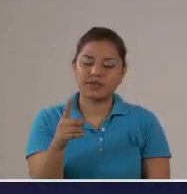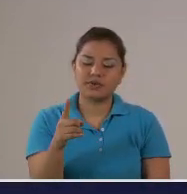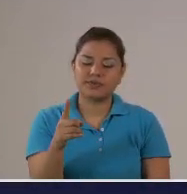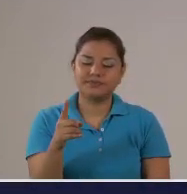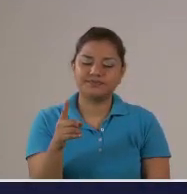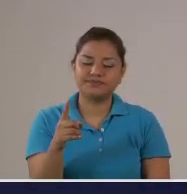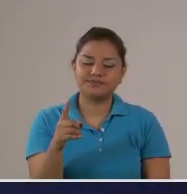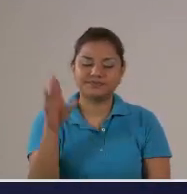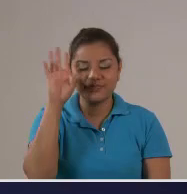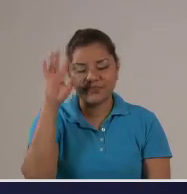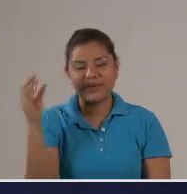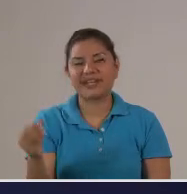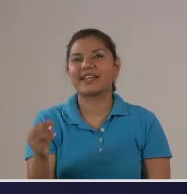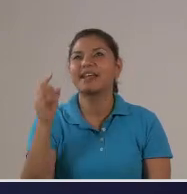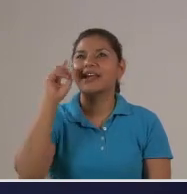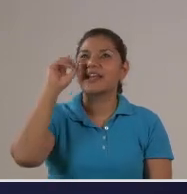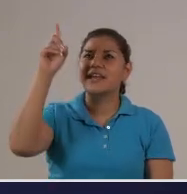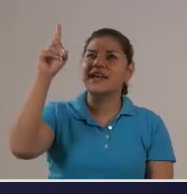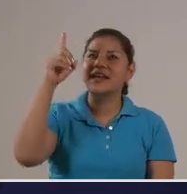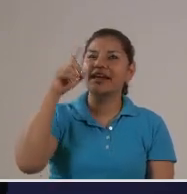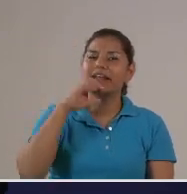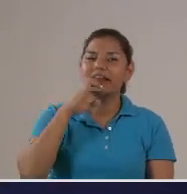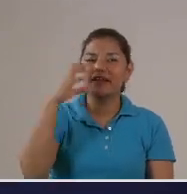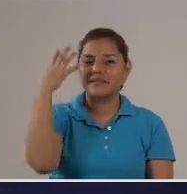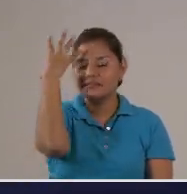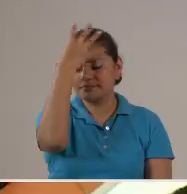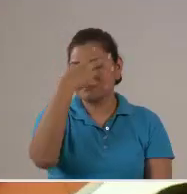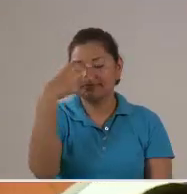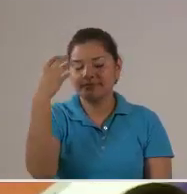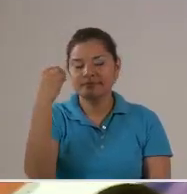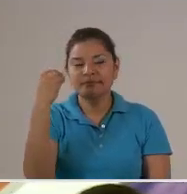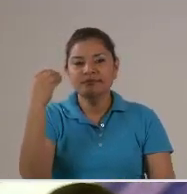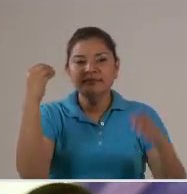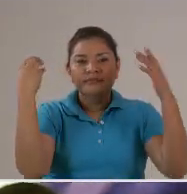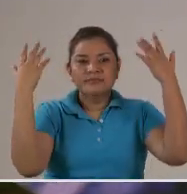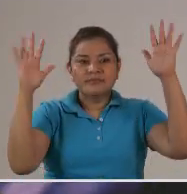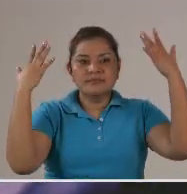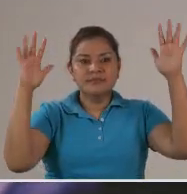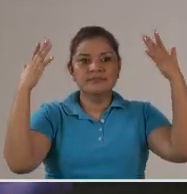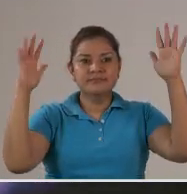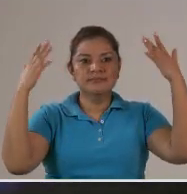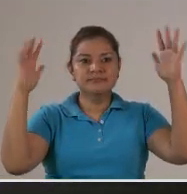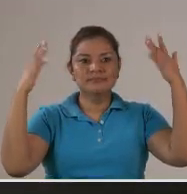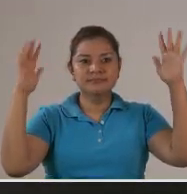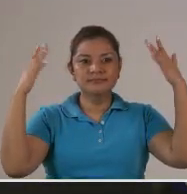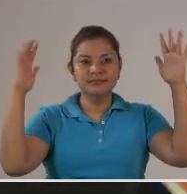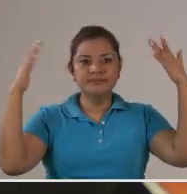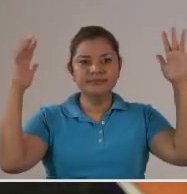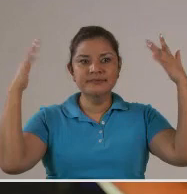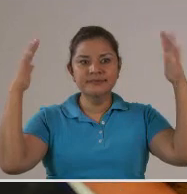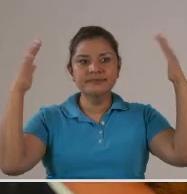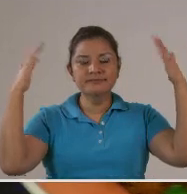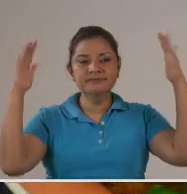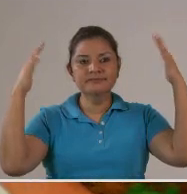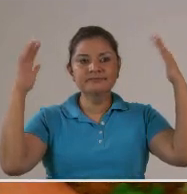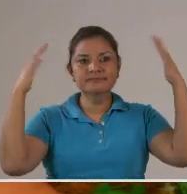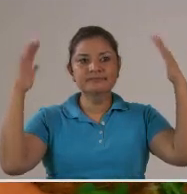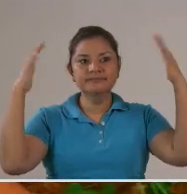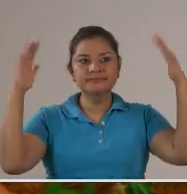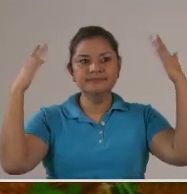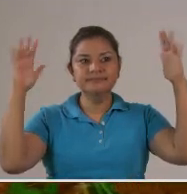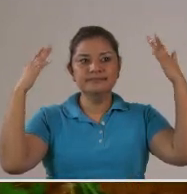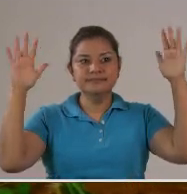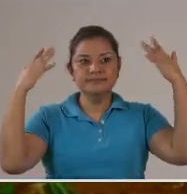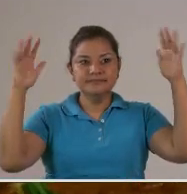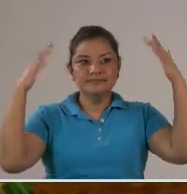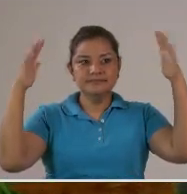un aplauso al rey bendito De veras que tiene todo el bien cronometrado lo tiene el señor